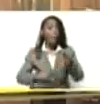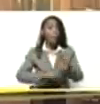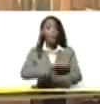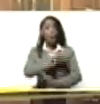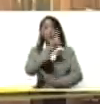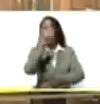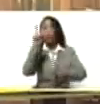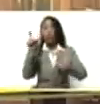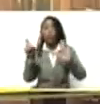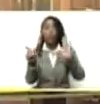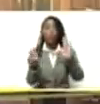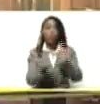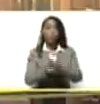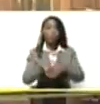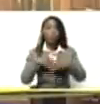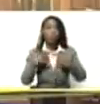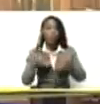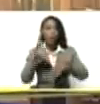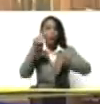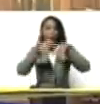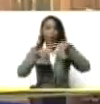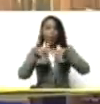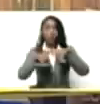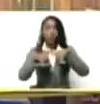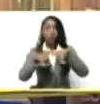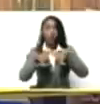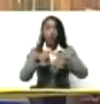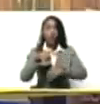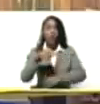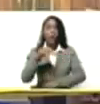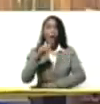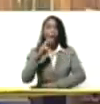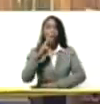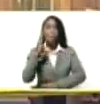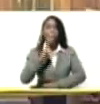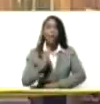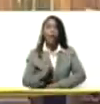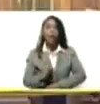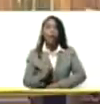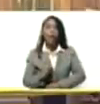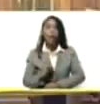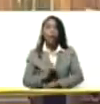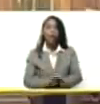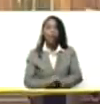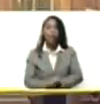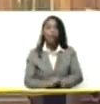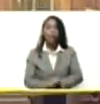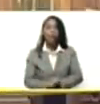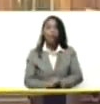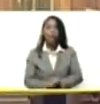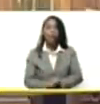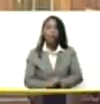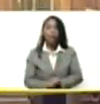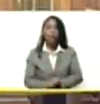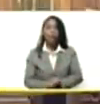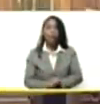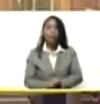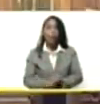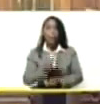comprar todos los insumos necesarios y repuestos para producir petróleo para producir